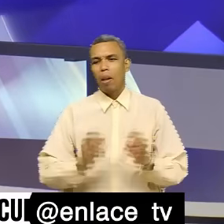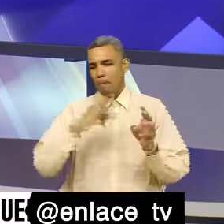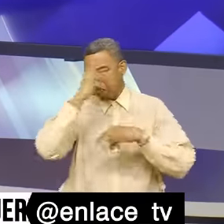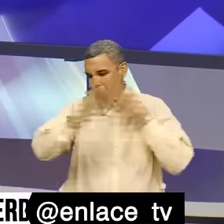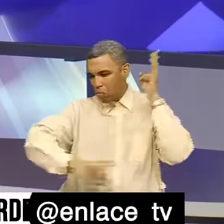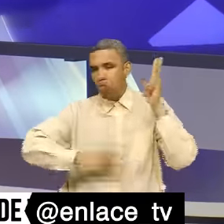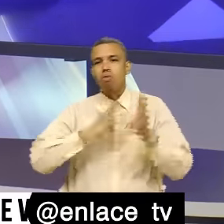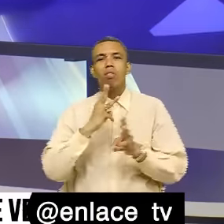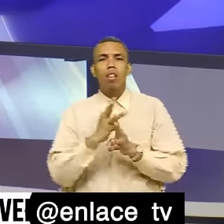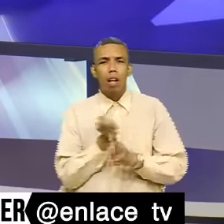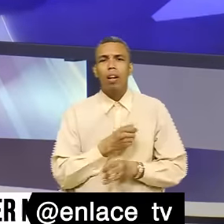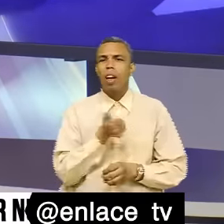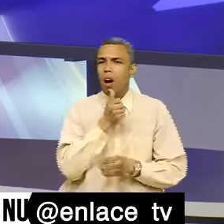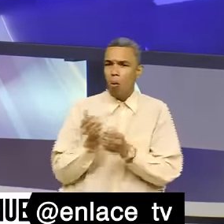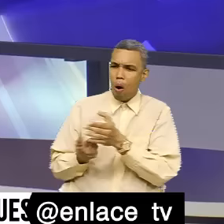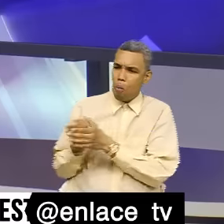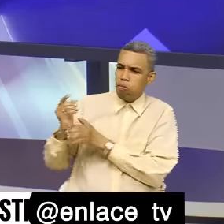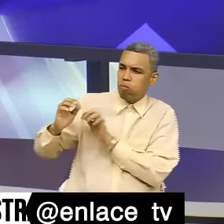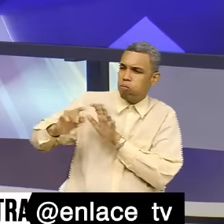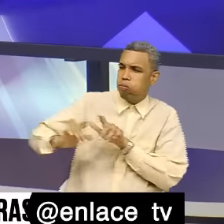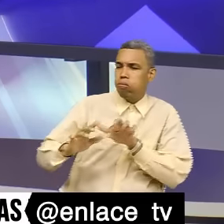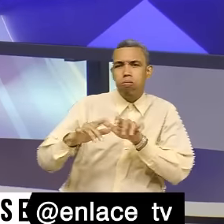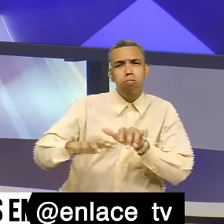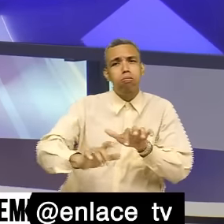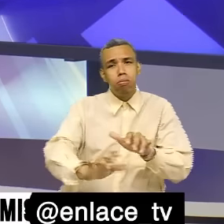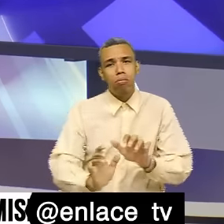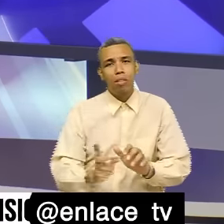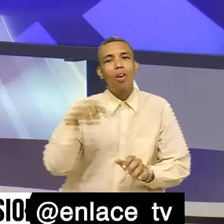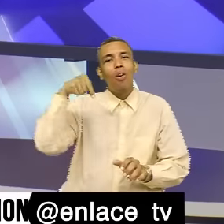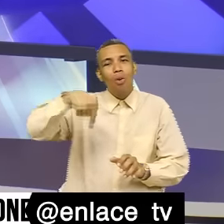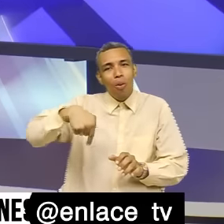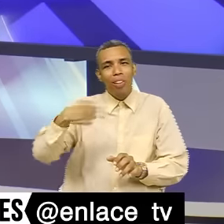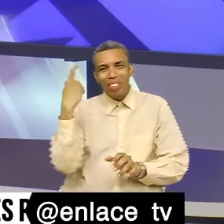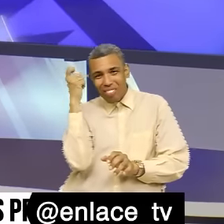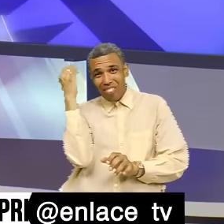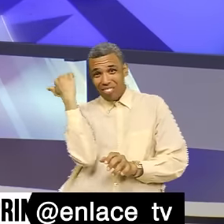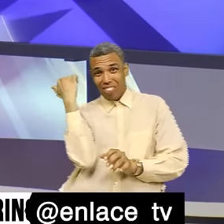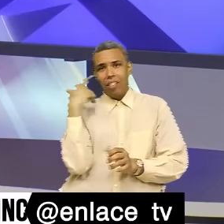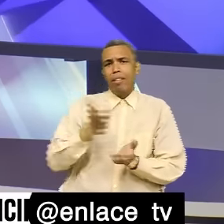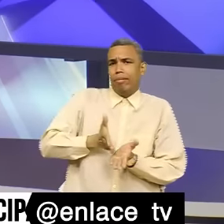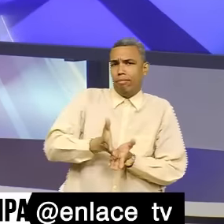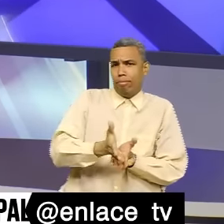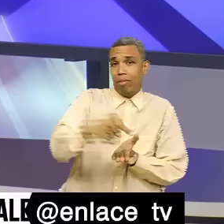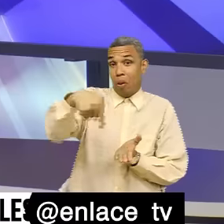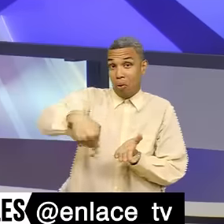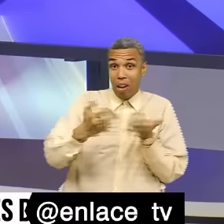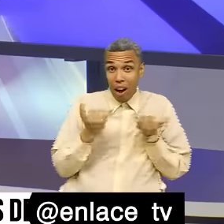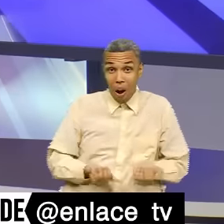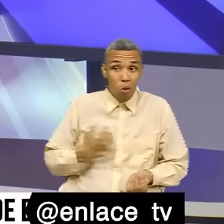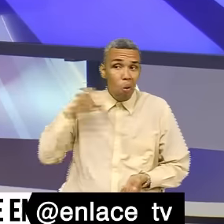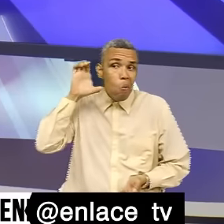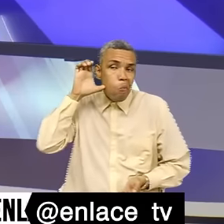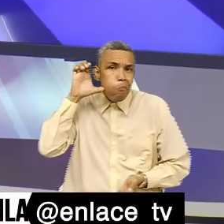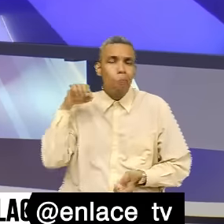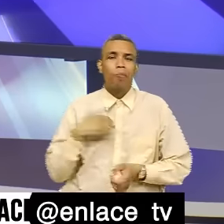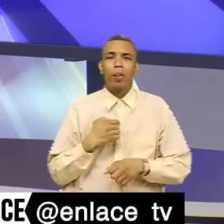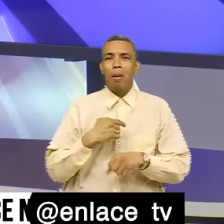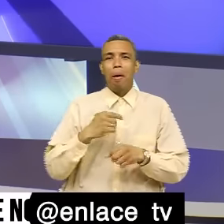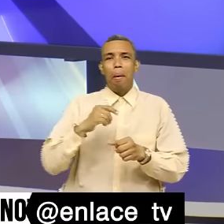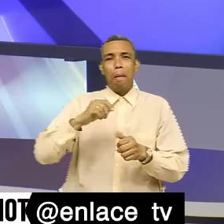continúa Reciclatón, que se inició ayer en el Centro Comercial San Silvestre y que continúa a esta hora en el Parque Ecológico del Barrio